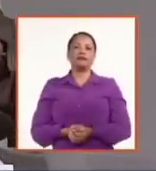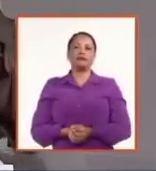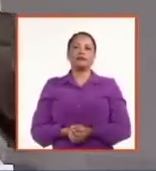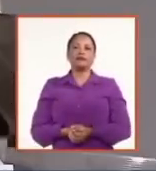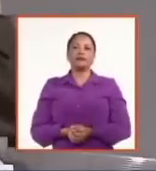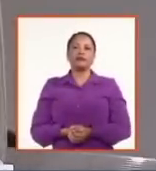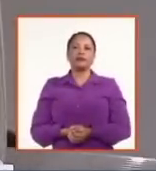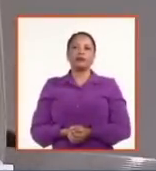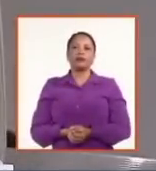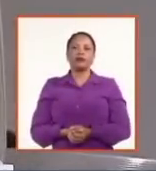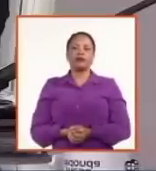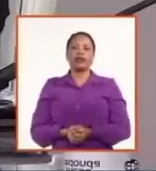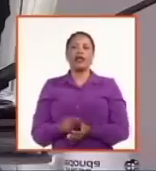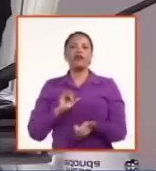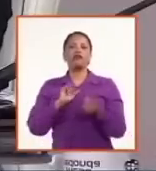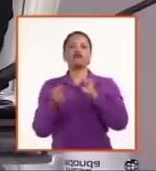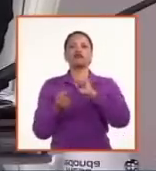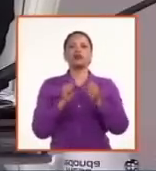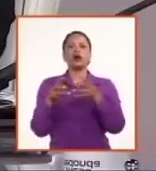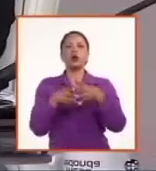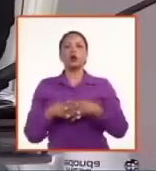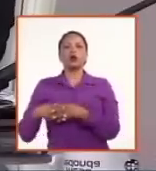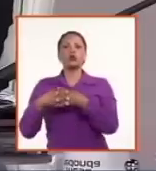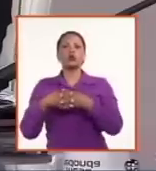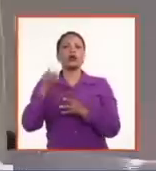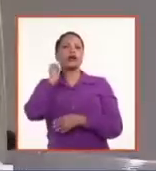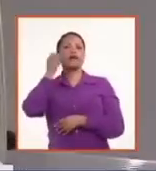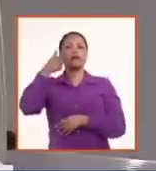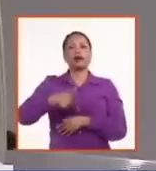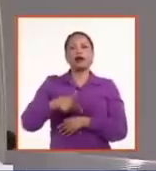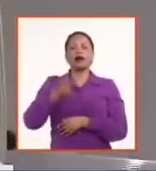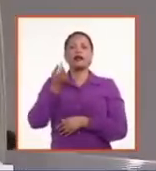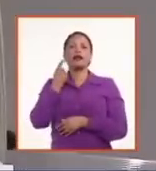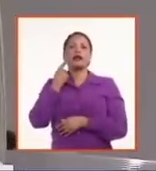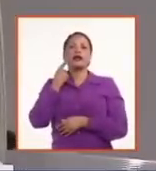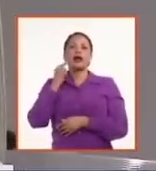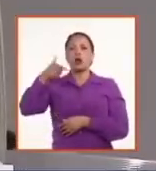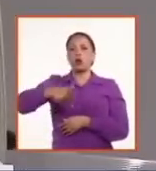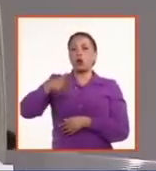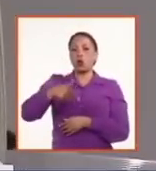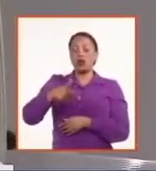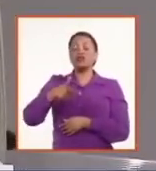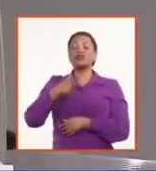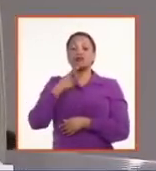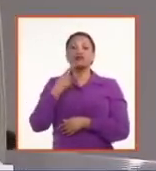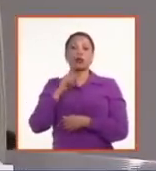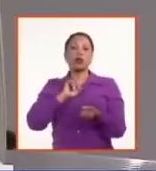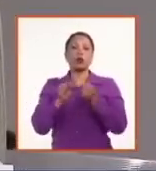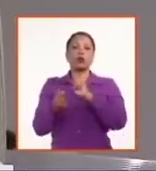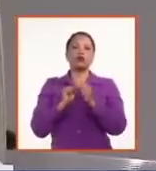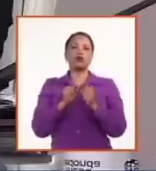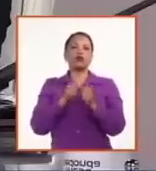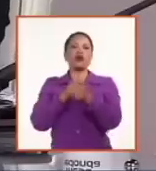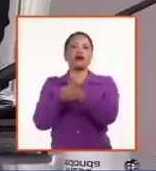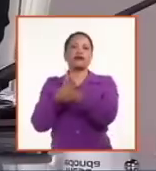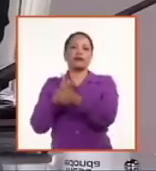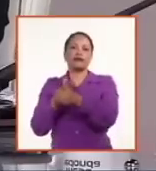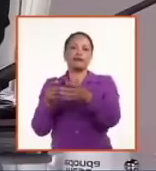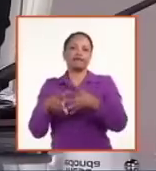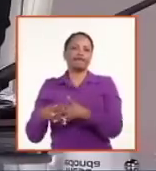masa domesticada. Sergio Moro fue uno de sus más destacados alumnos. Exactamente. Sergio Moro, y todo el